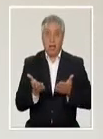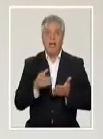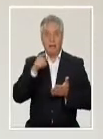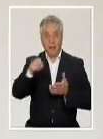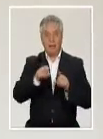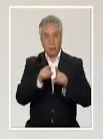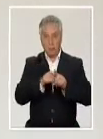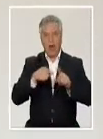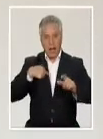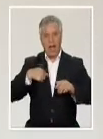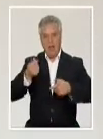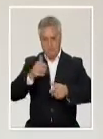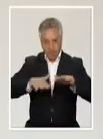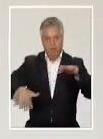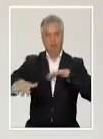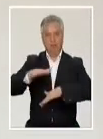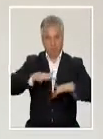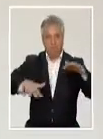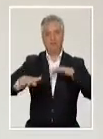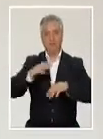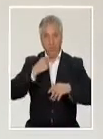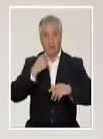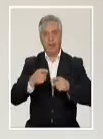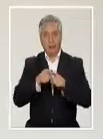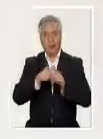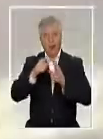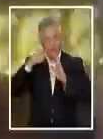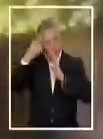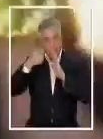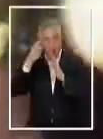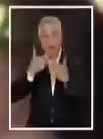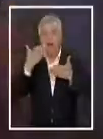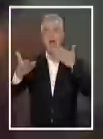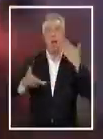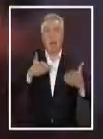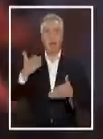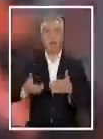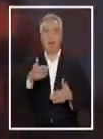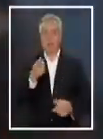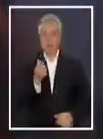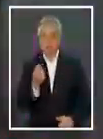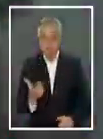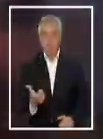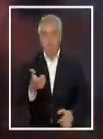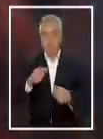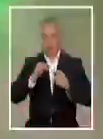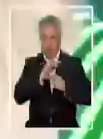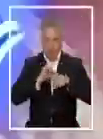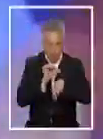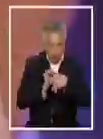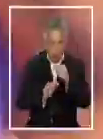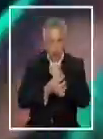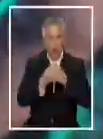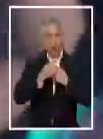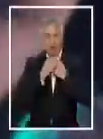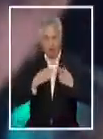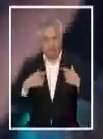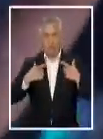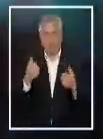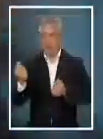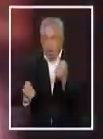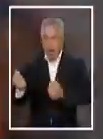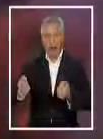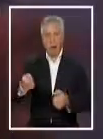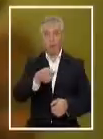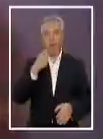de tráfico que realizaba su estructura a través de videos, sus videos musicales. Dinero, autos de lujo, joyas y armas. Los símbolos se repiten en